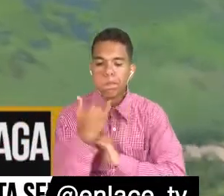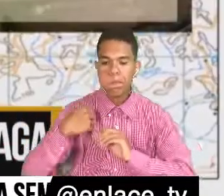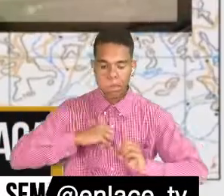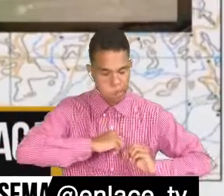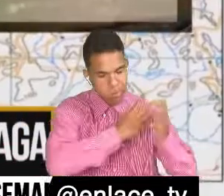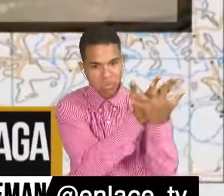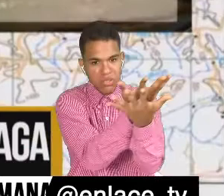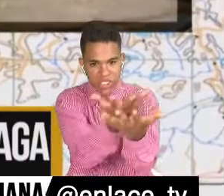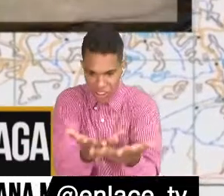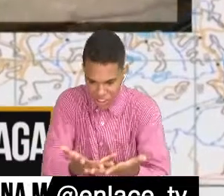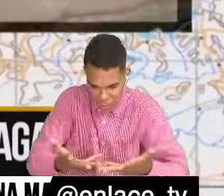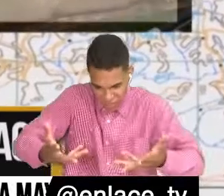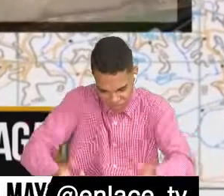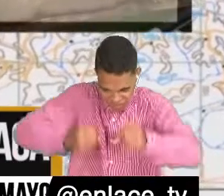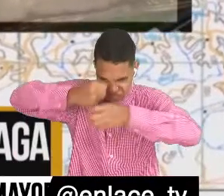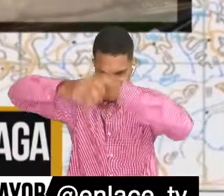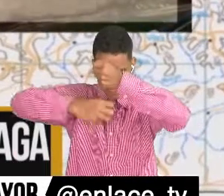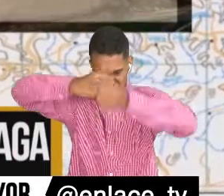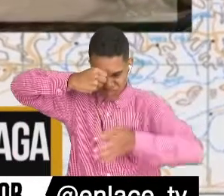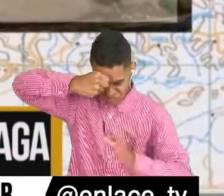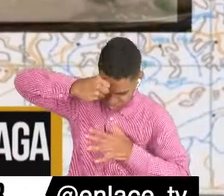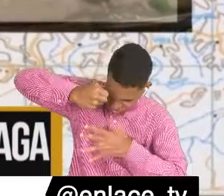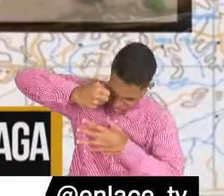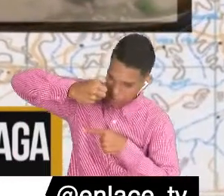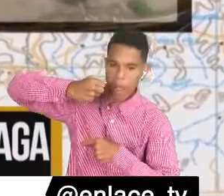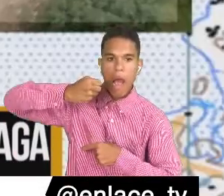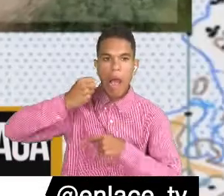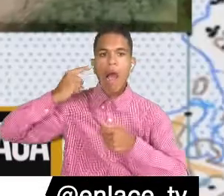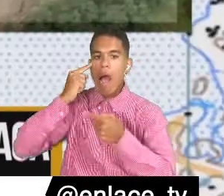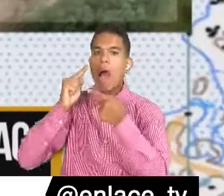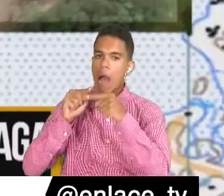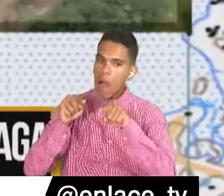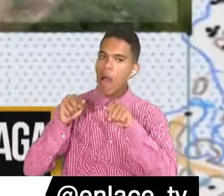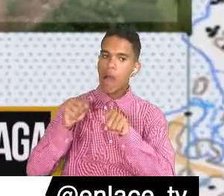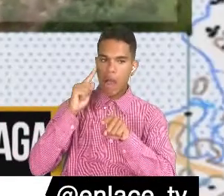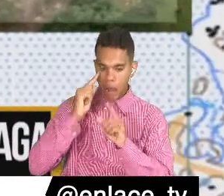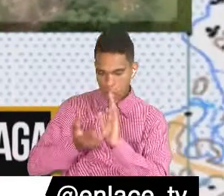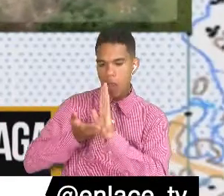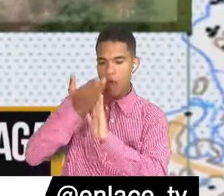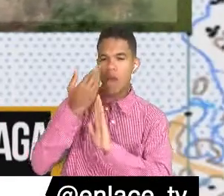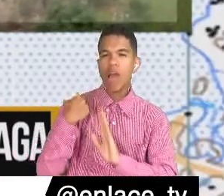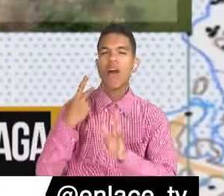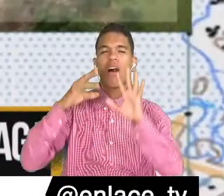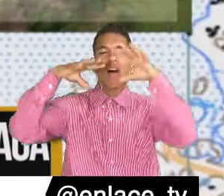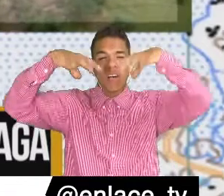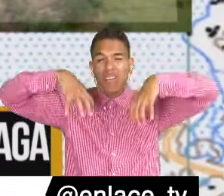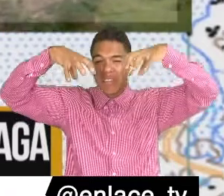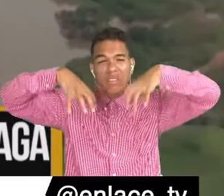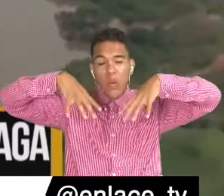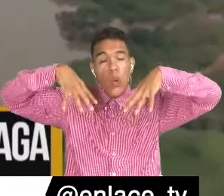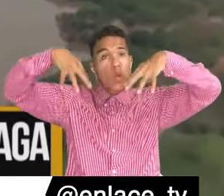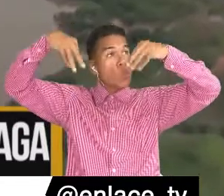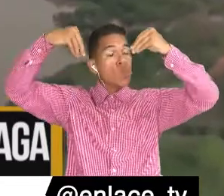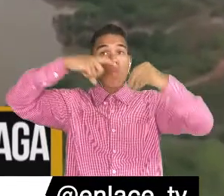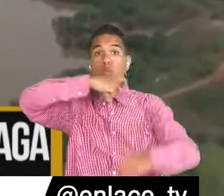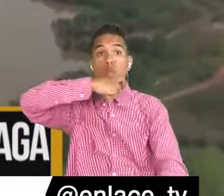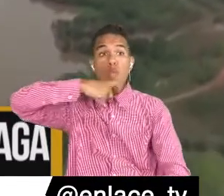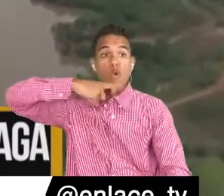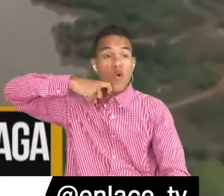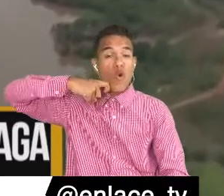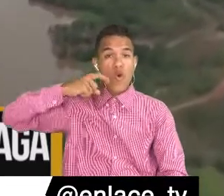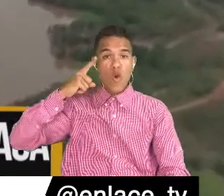de cierre en los caños Chu y Cocos, a través de diques que permitirán en épocas de sequía impedir la salida de sin control del agua desde